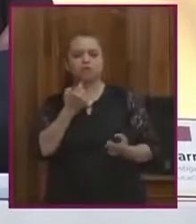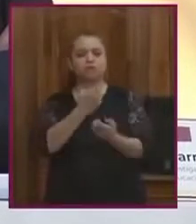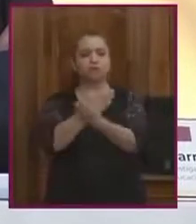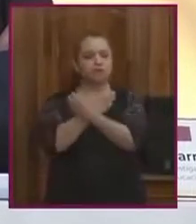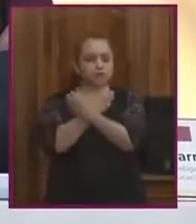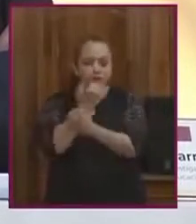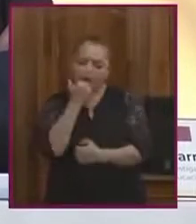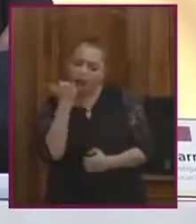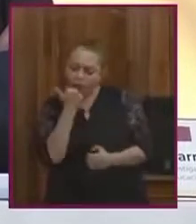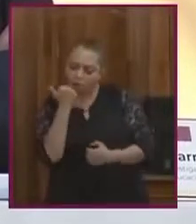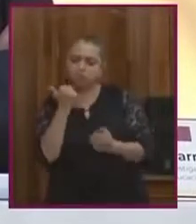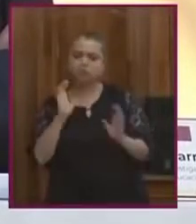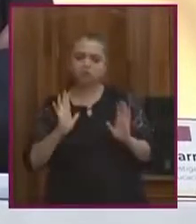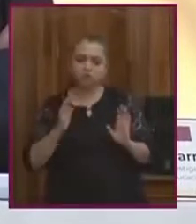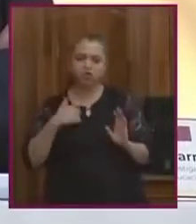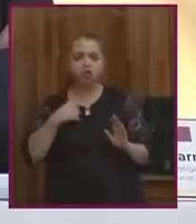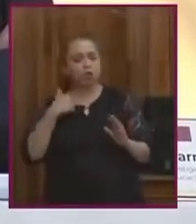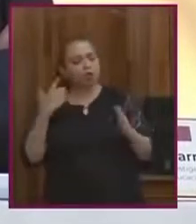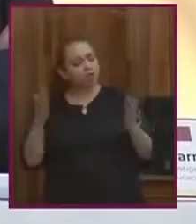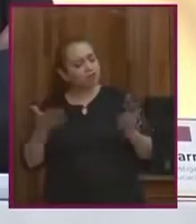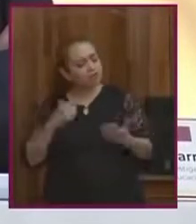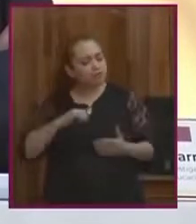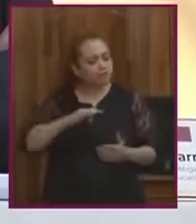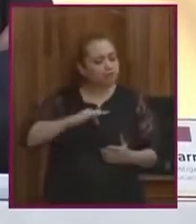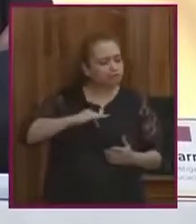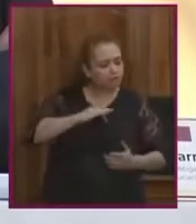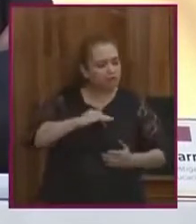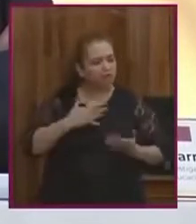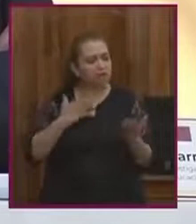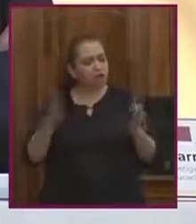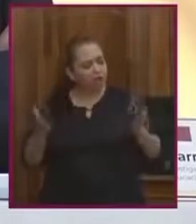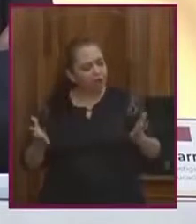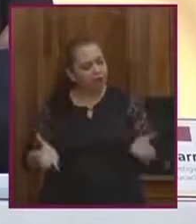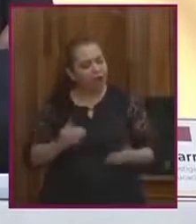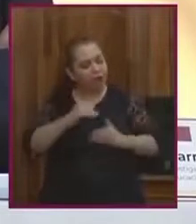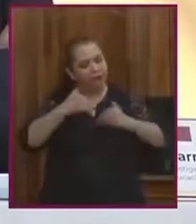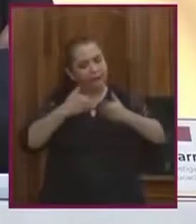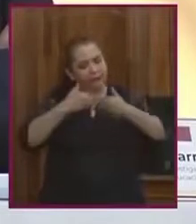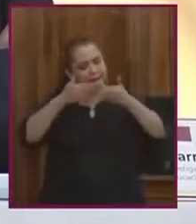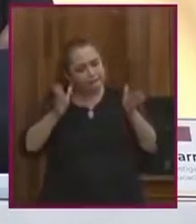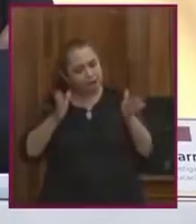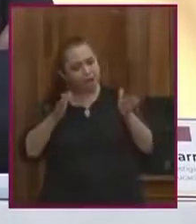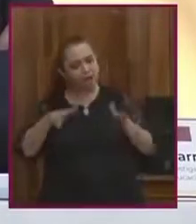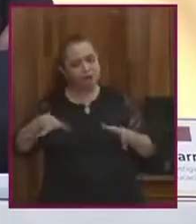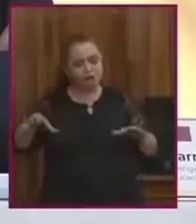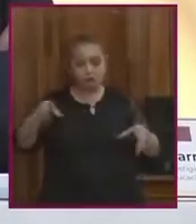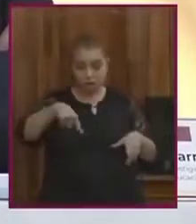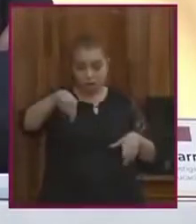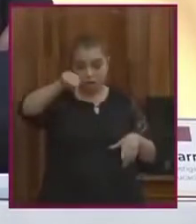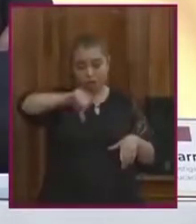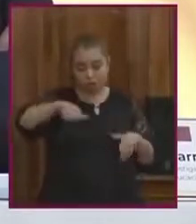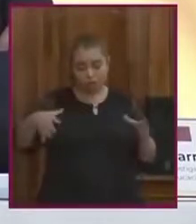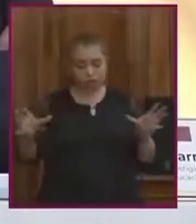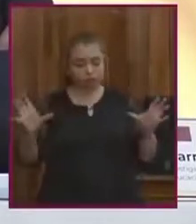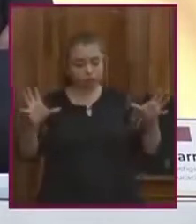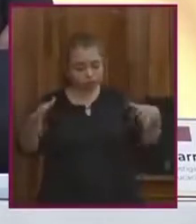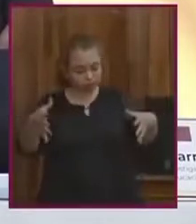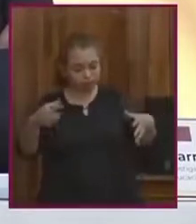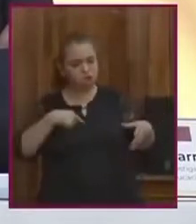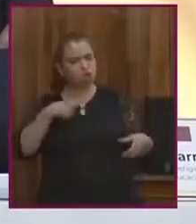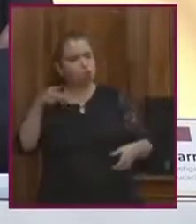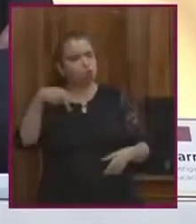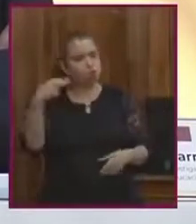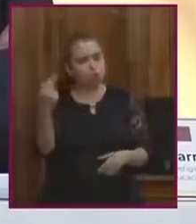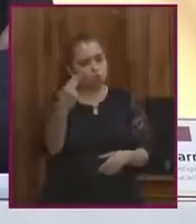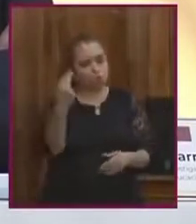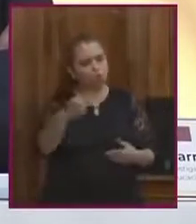educandos. Por ello yo celebro que se abran estos espacios y que haya la participación de todos ustedes, que